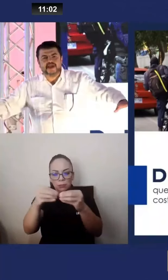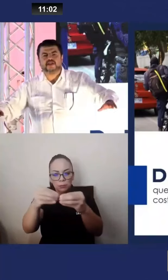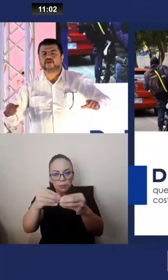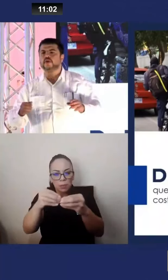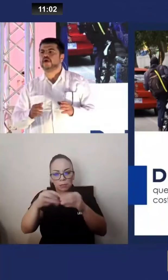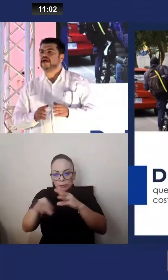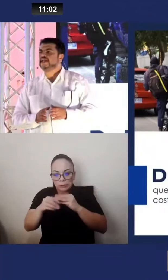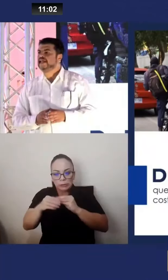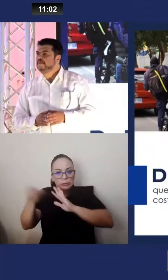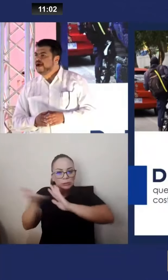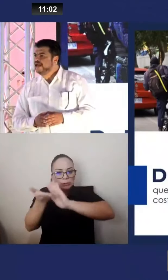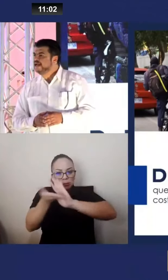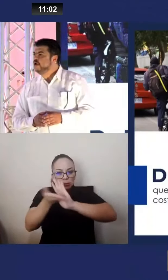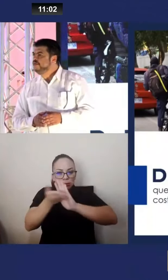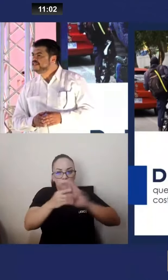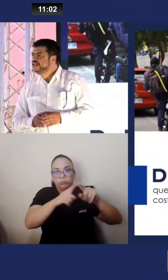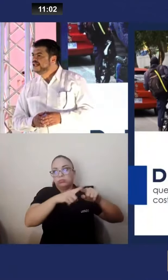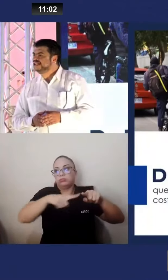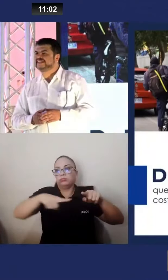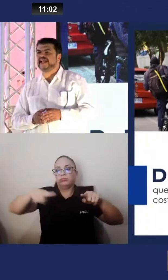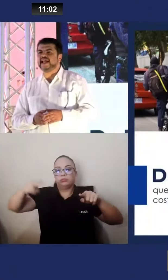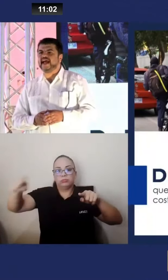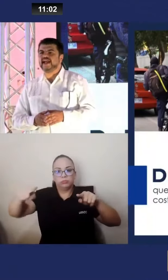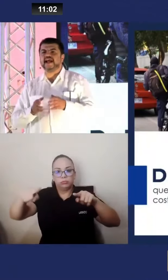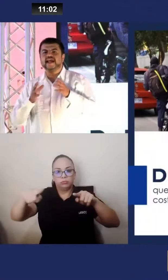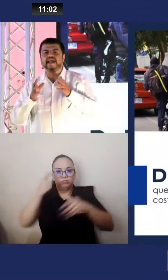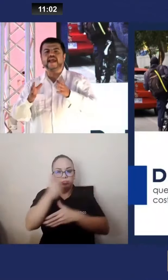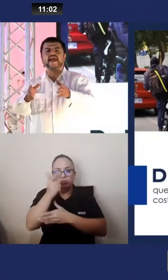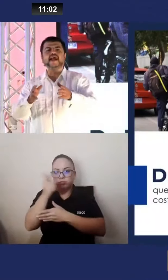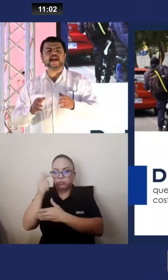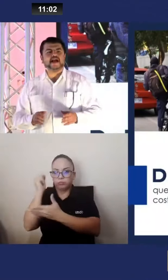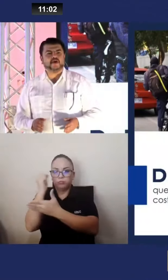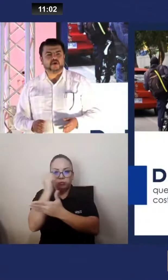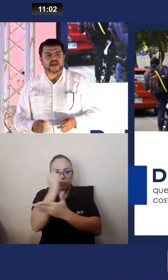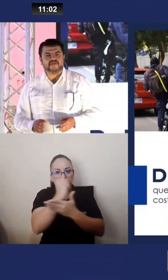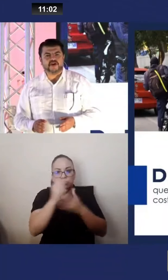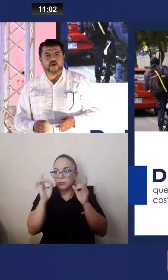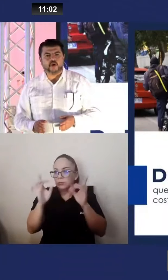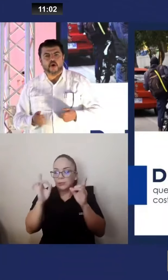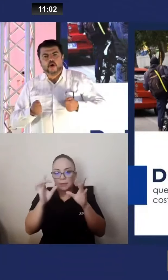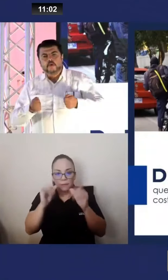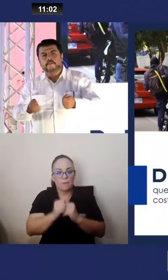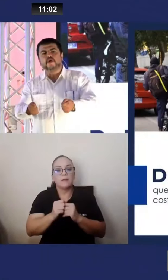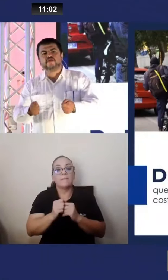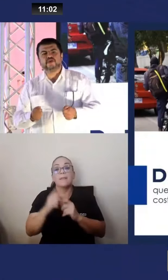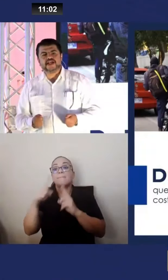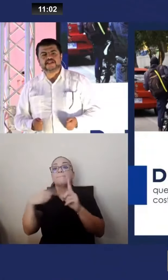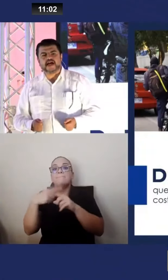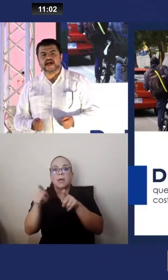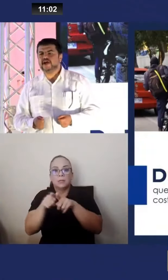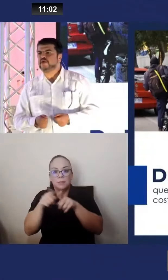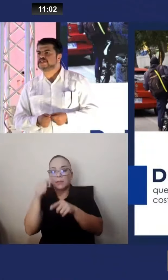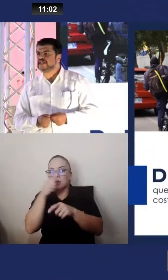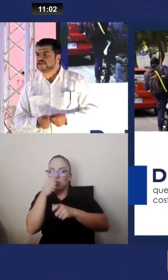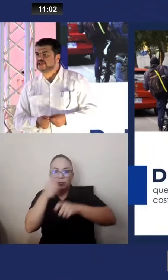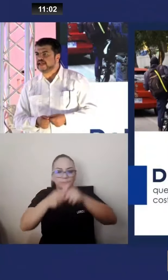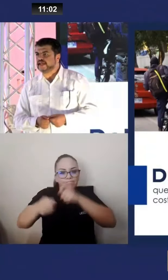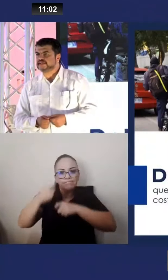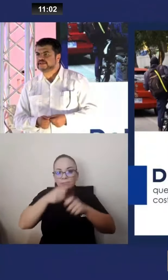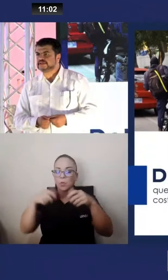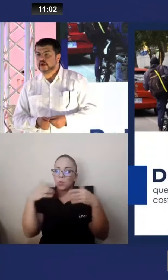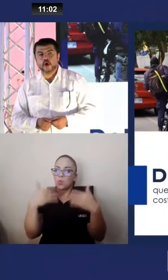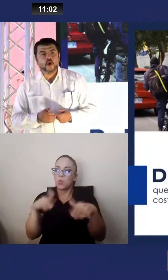el crecimiento del mal homicida sicarial que el narcotráfico profundiza en